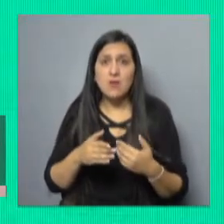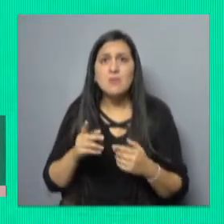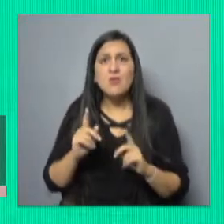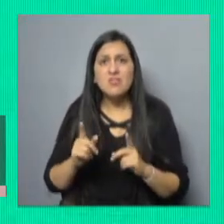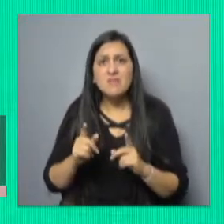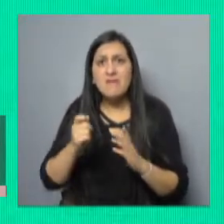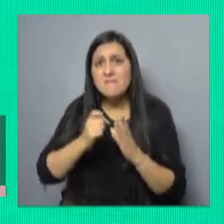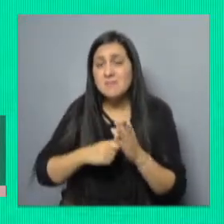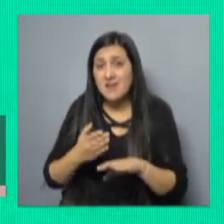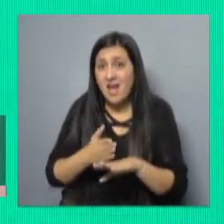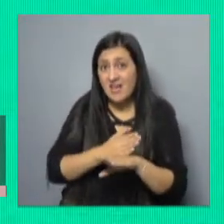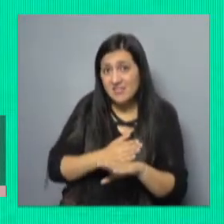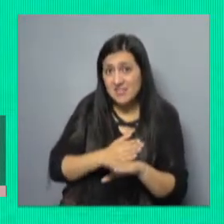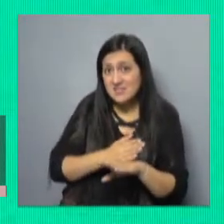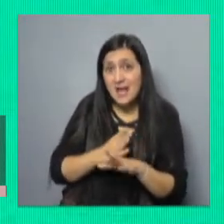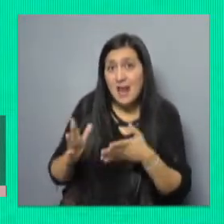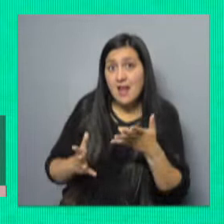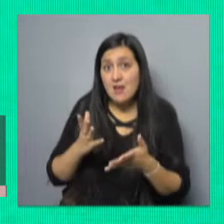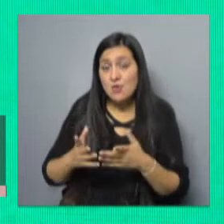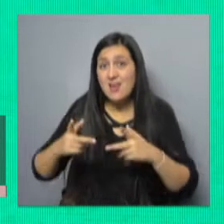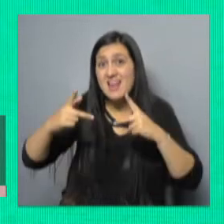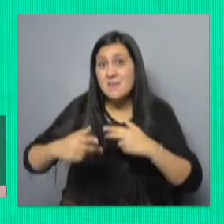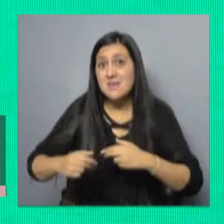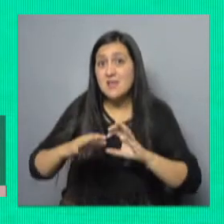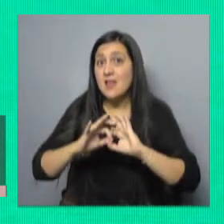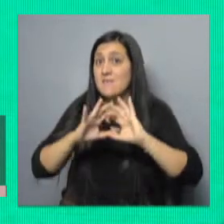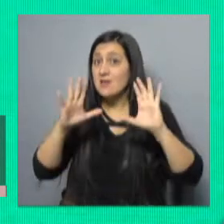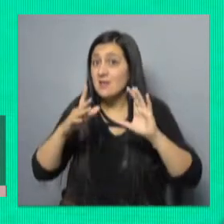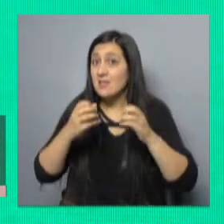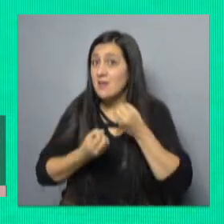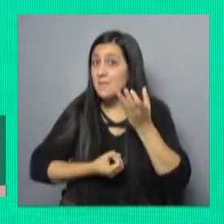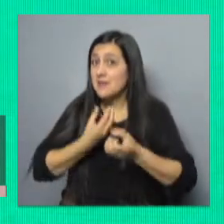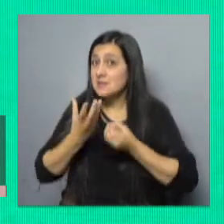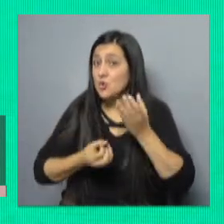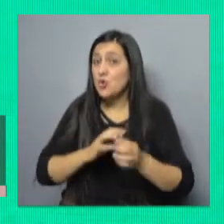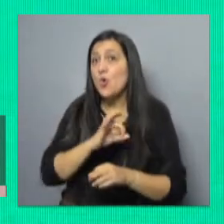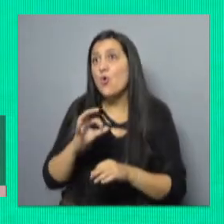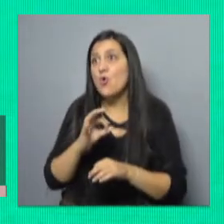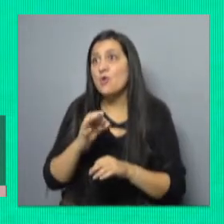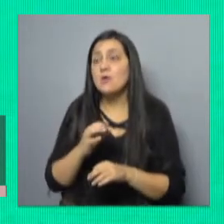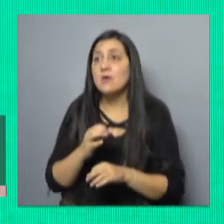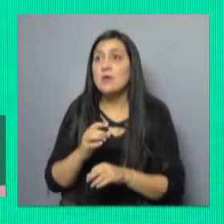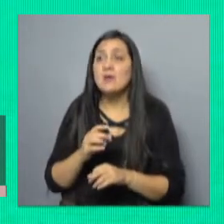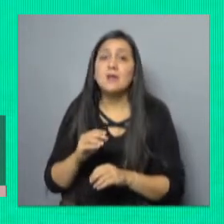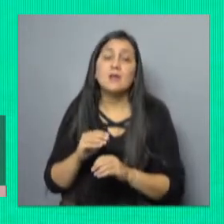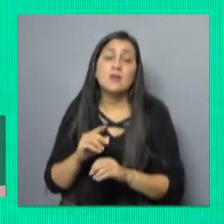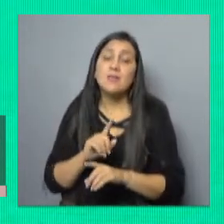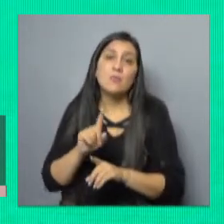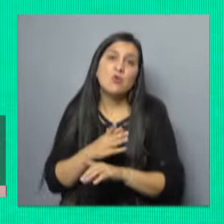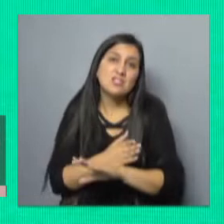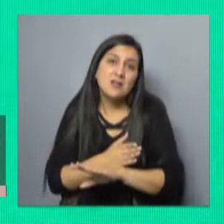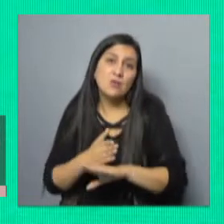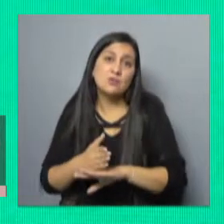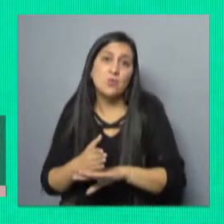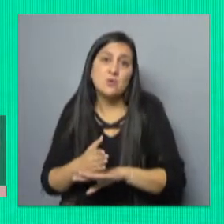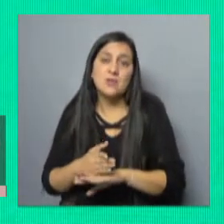previa que diga que mi límite es el derecho a la libertad de expresión que afecte que no salga me imagino cuando vamos al colegio